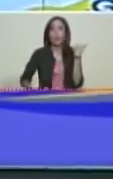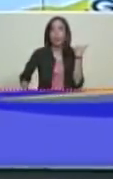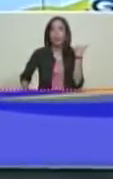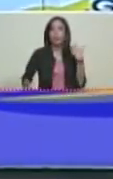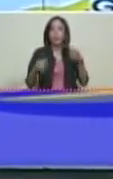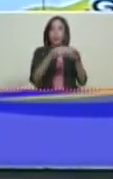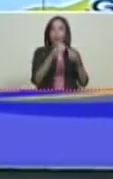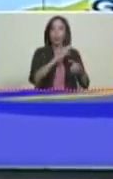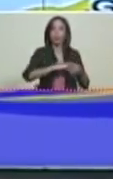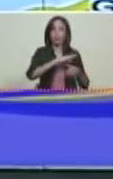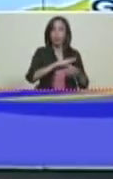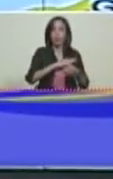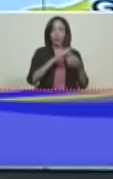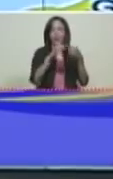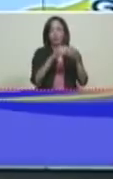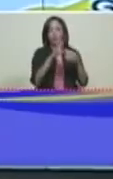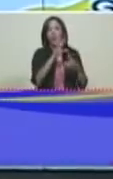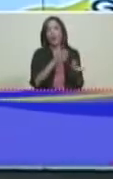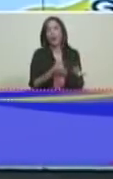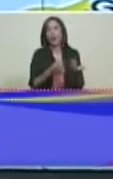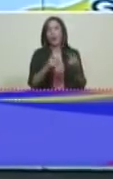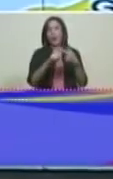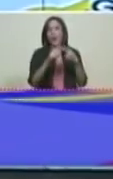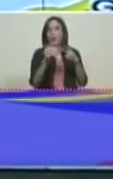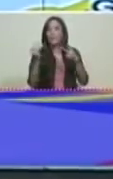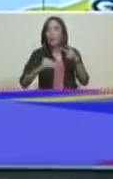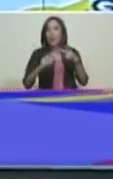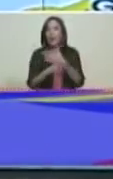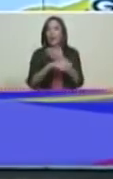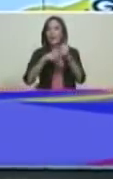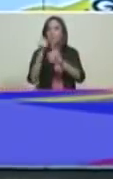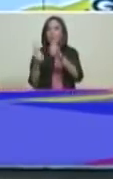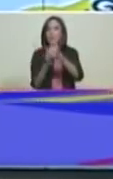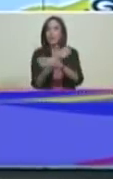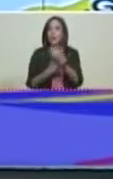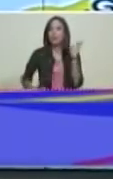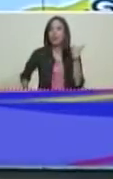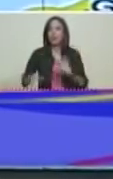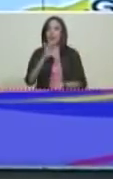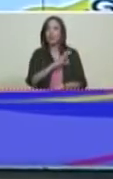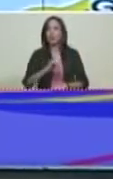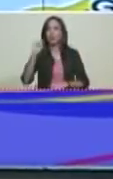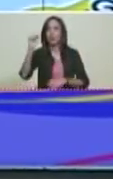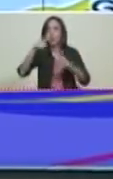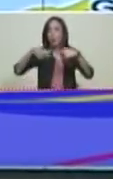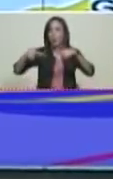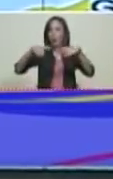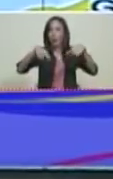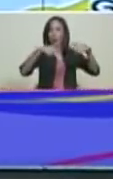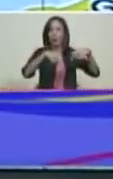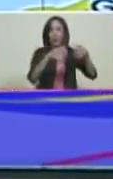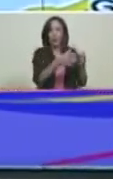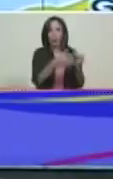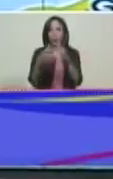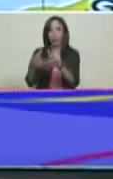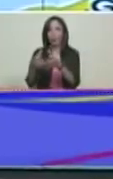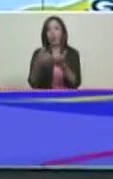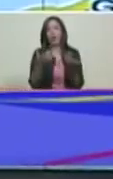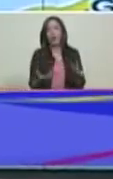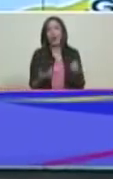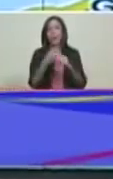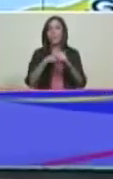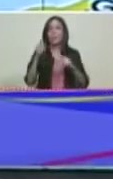misiones socialistas. Y teníamos la vicepresidencia del socialismo territorial. Pero al final